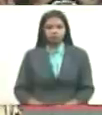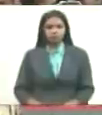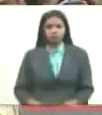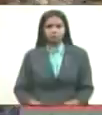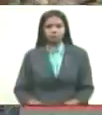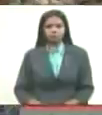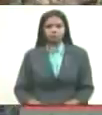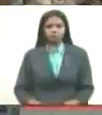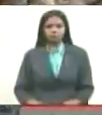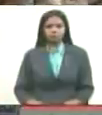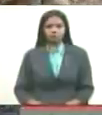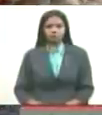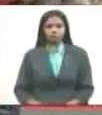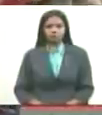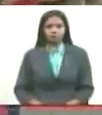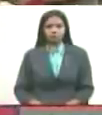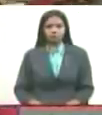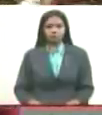Bajo